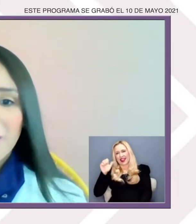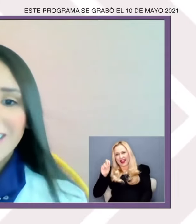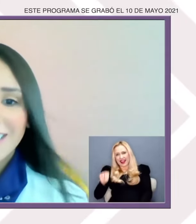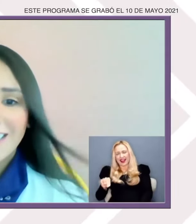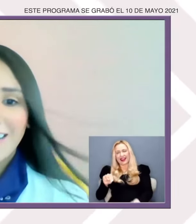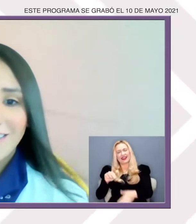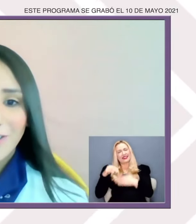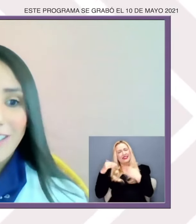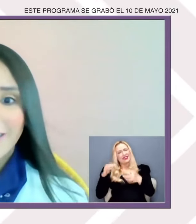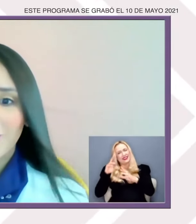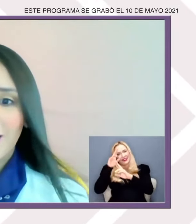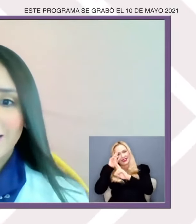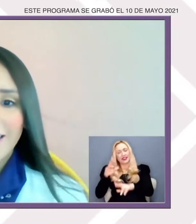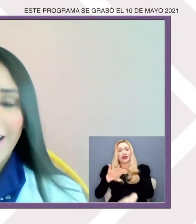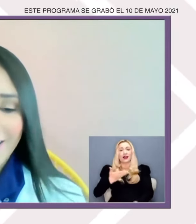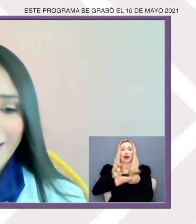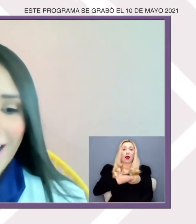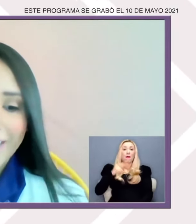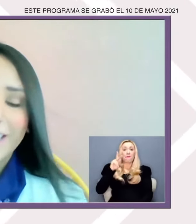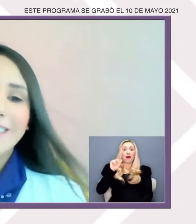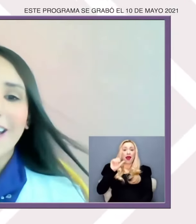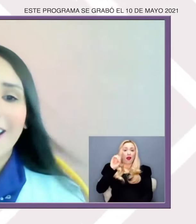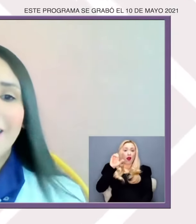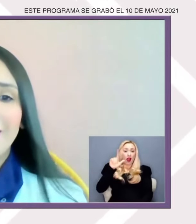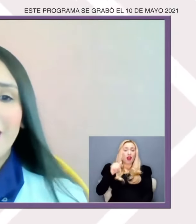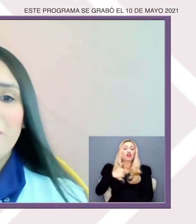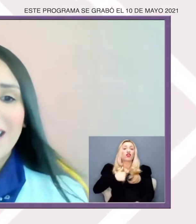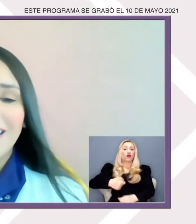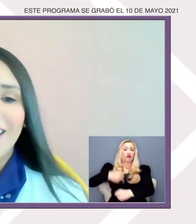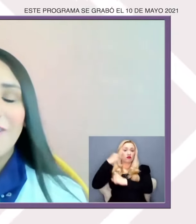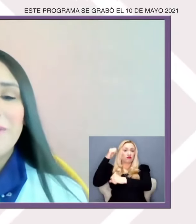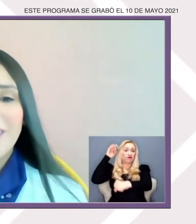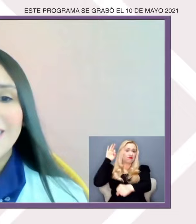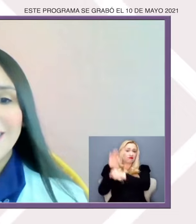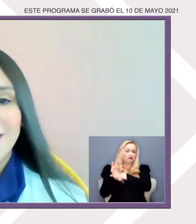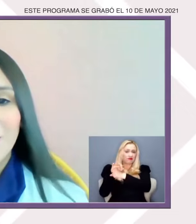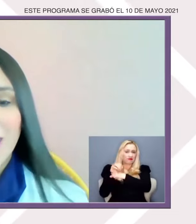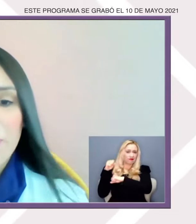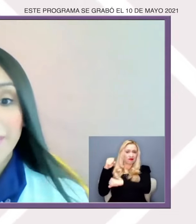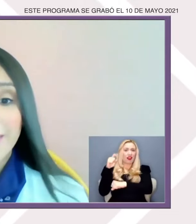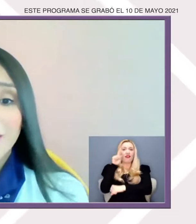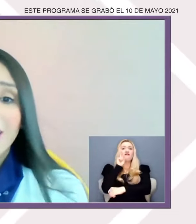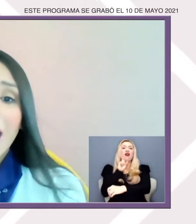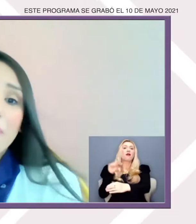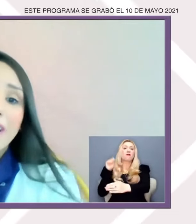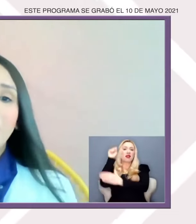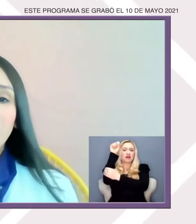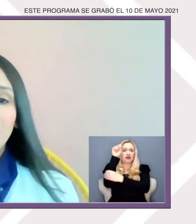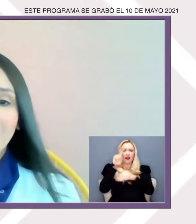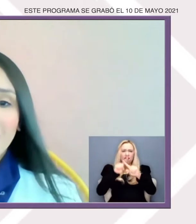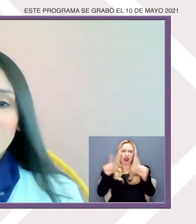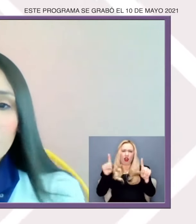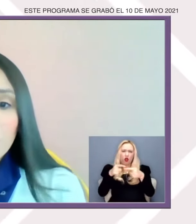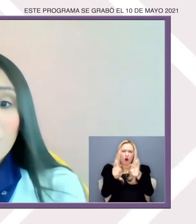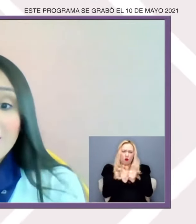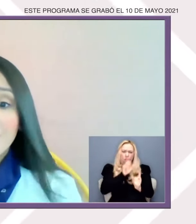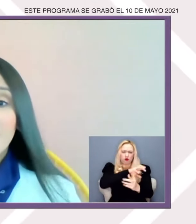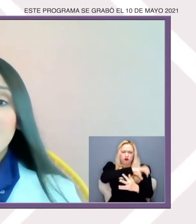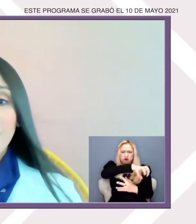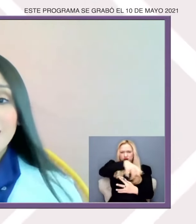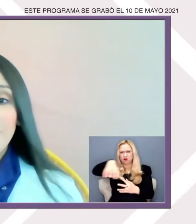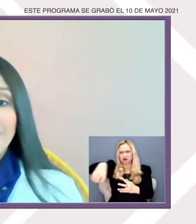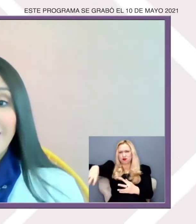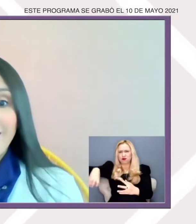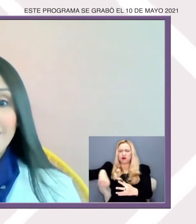soy Paola Santillán, soy internacionalista, activista LGBT+, y feminista interseccional. Pertenezco a YAG México. Somos una organización